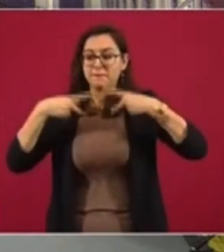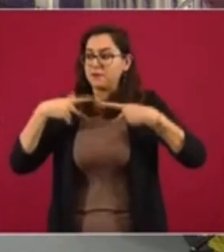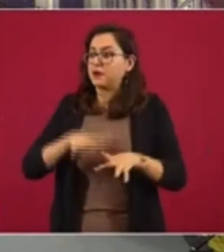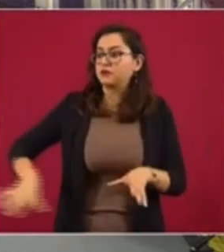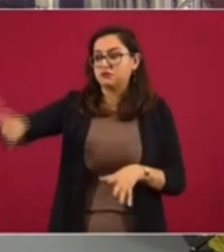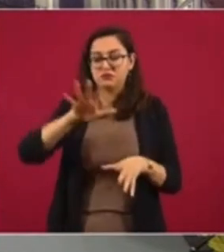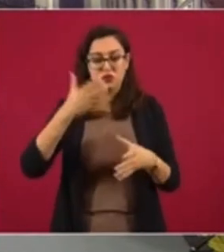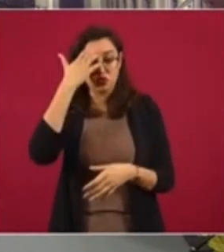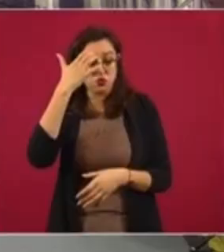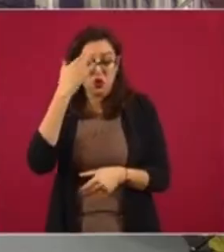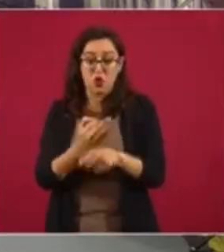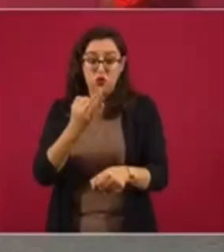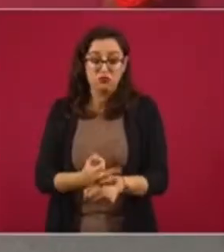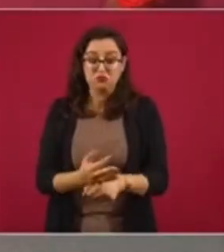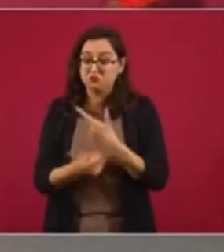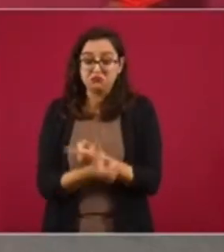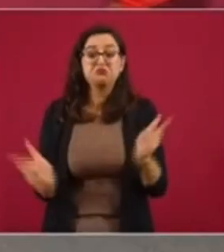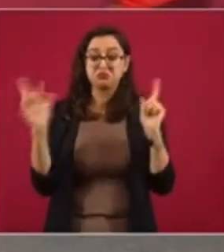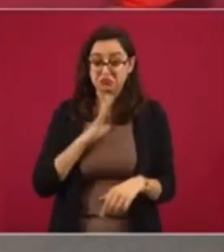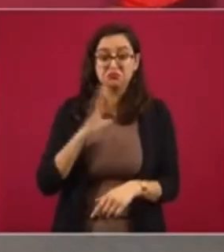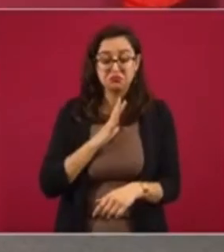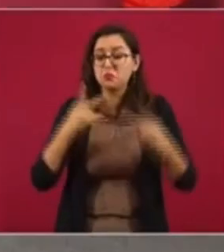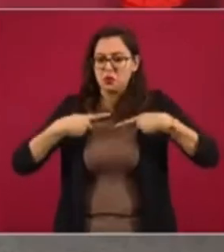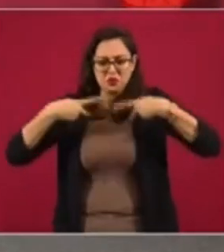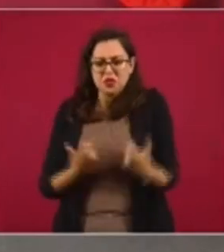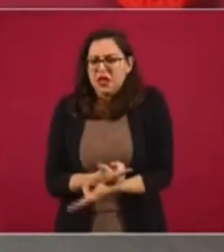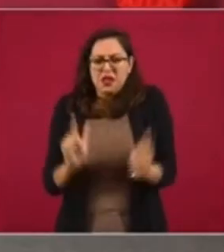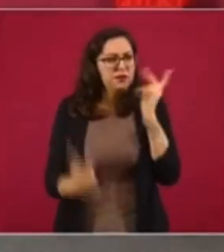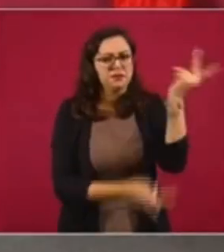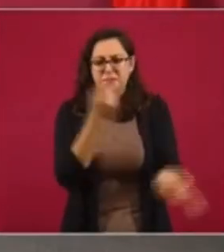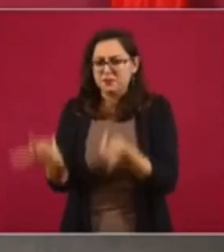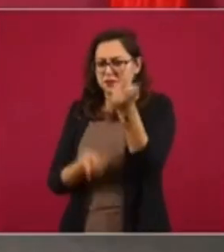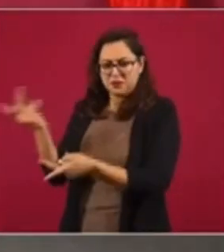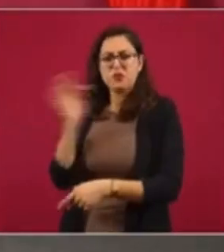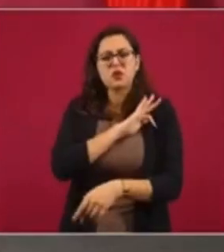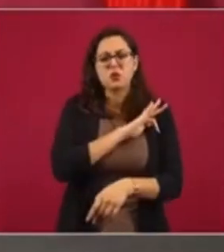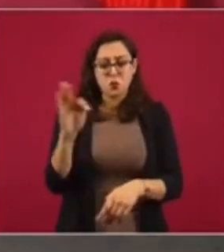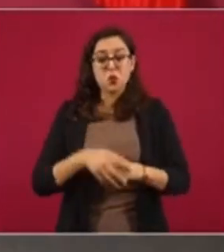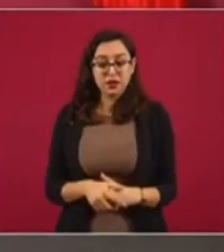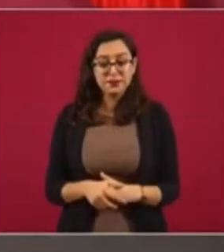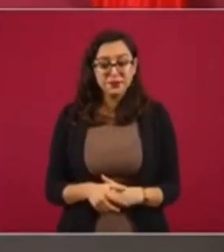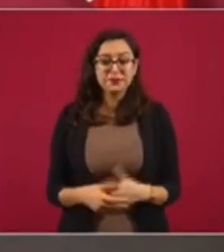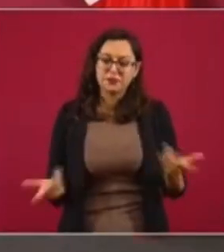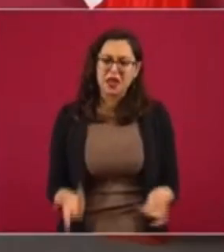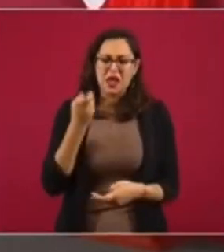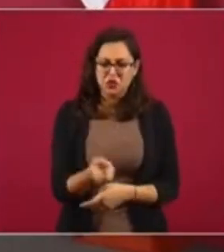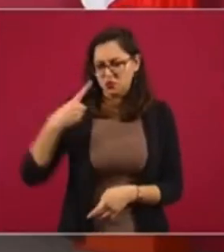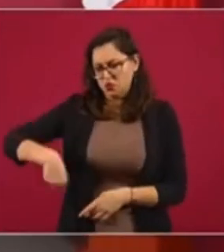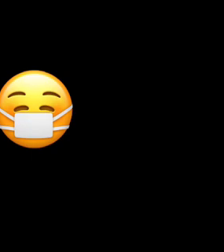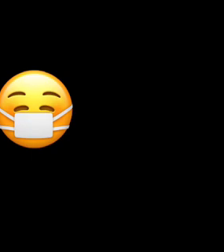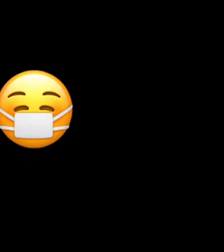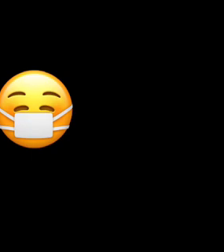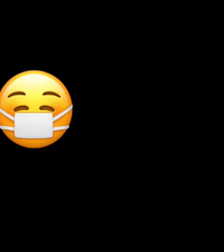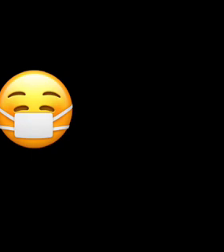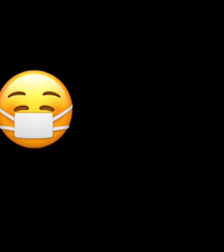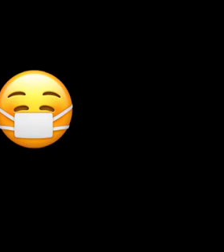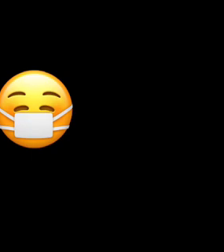sea, como hay libertad, cualquiera puede hacer su encuesta, ¿no? Entonces, vamos a dar a conocer periódicamente la nuestra.